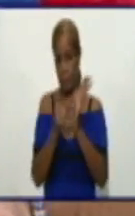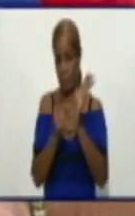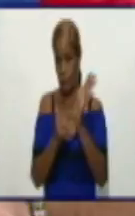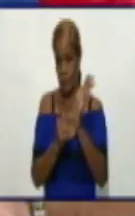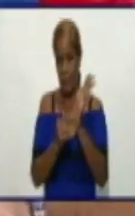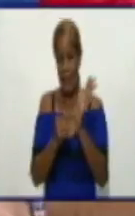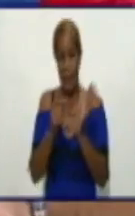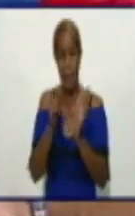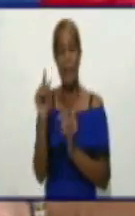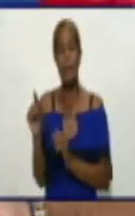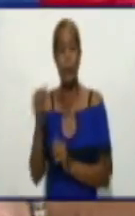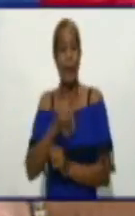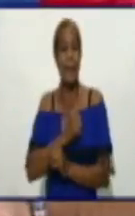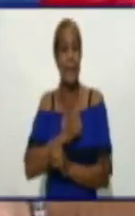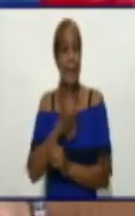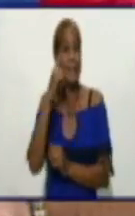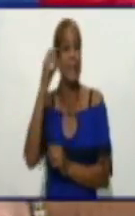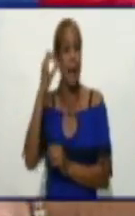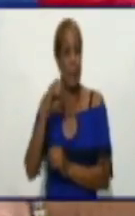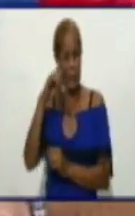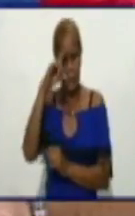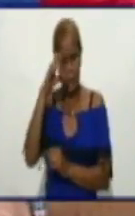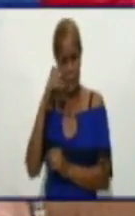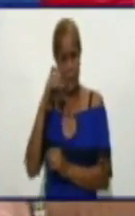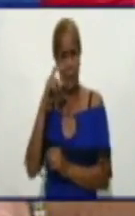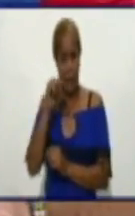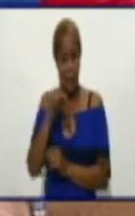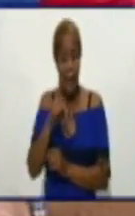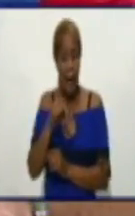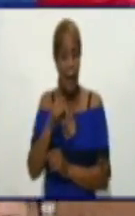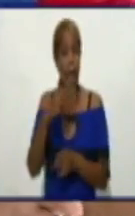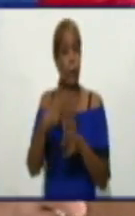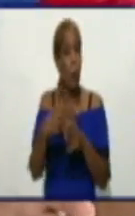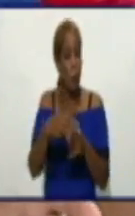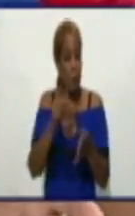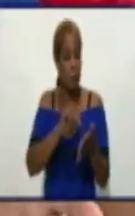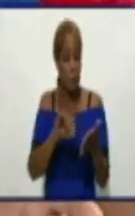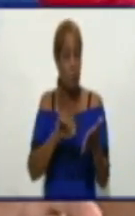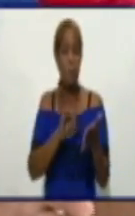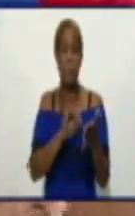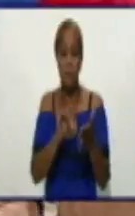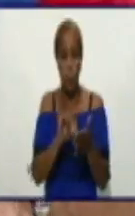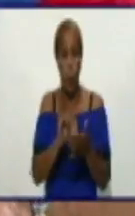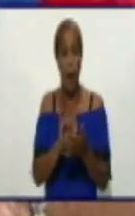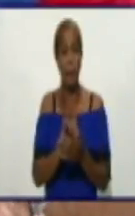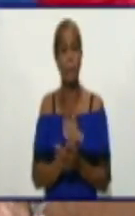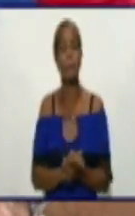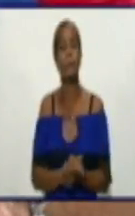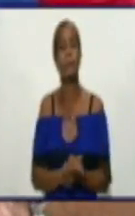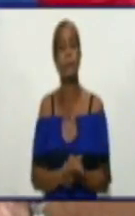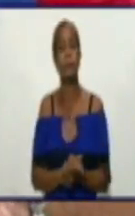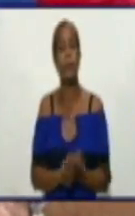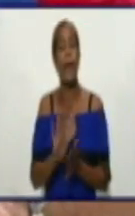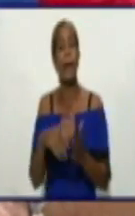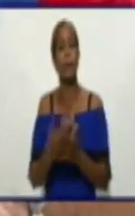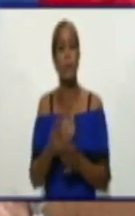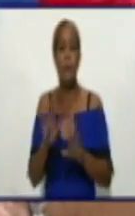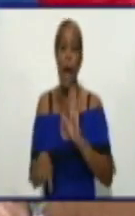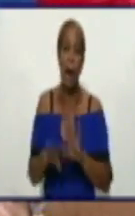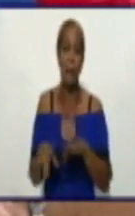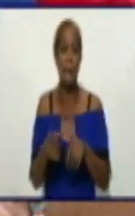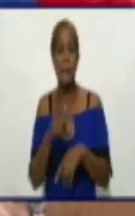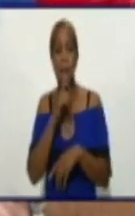está o no en el censo, que se hizo en enero o febrero, pueden también acudir a las bases nuestras como garantía también de que a veces tenemos de que si estoy o no estoy, y allí se le